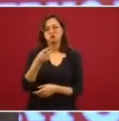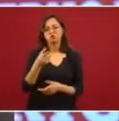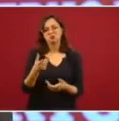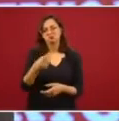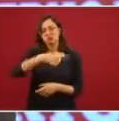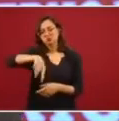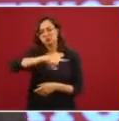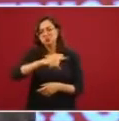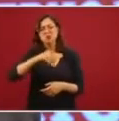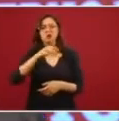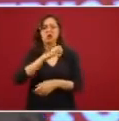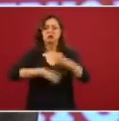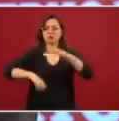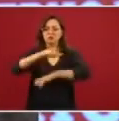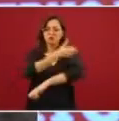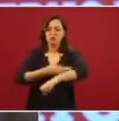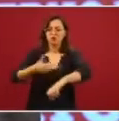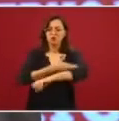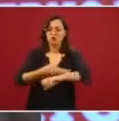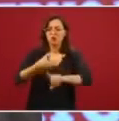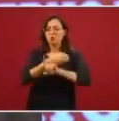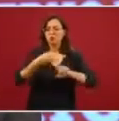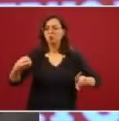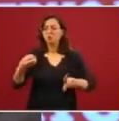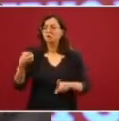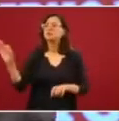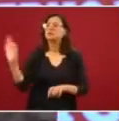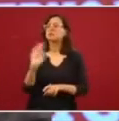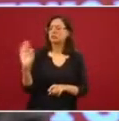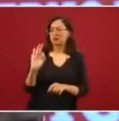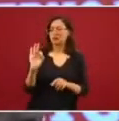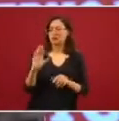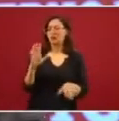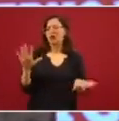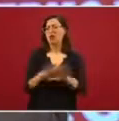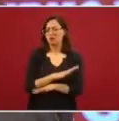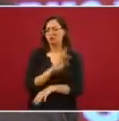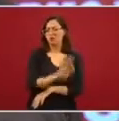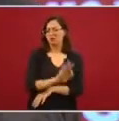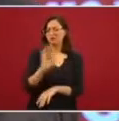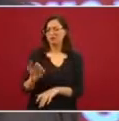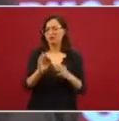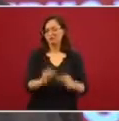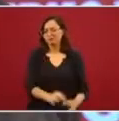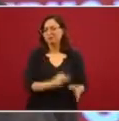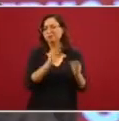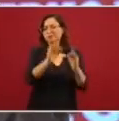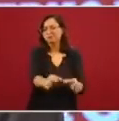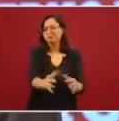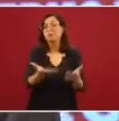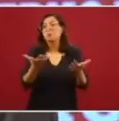empresariales de proponer la posible posposición entonces eso es una solución